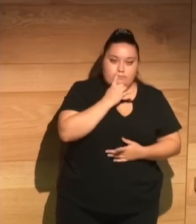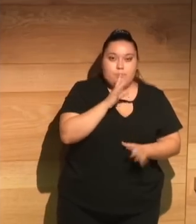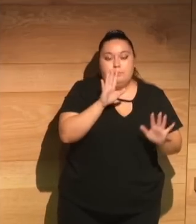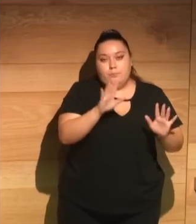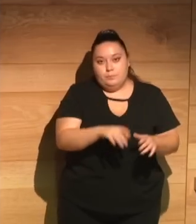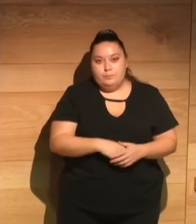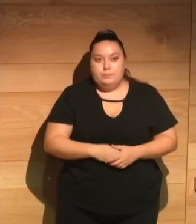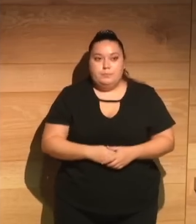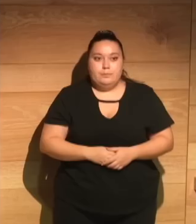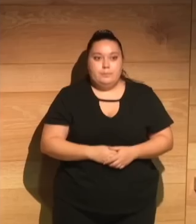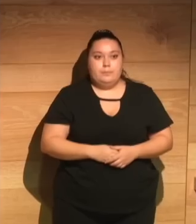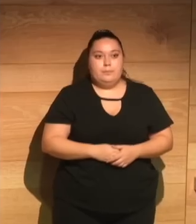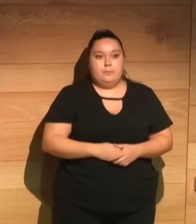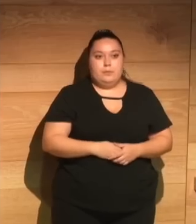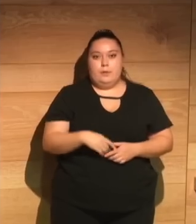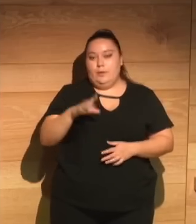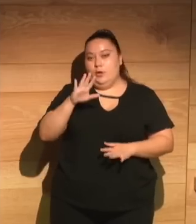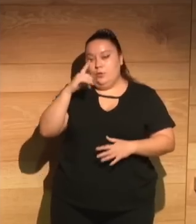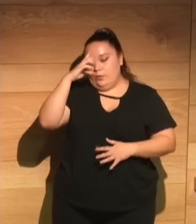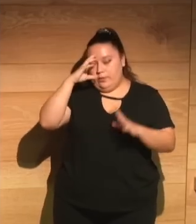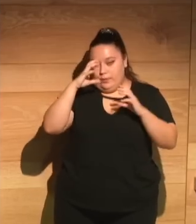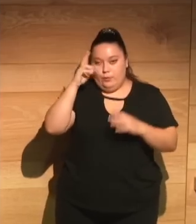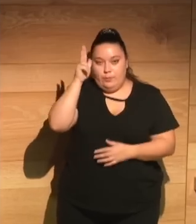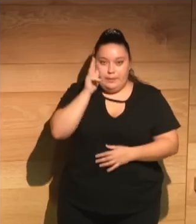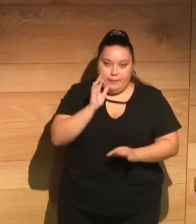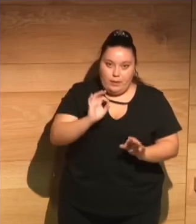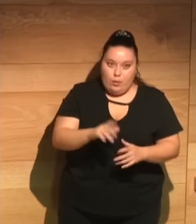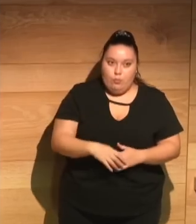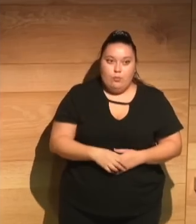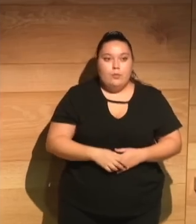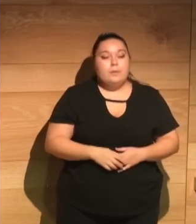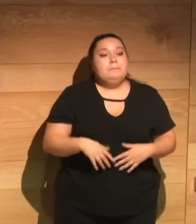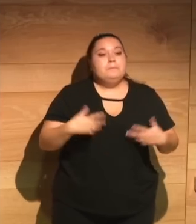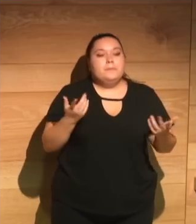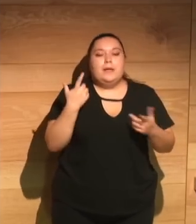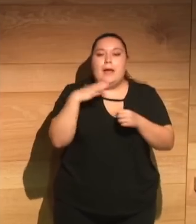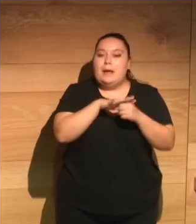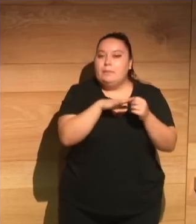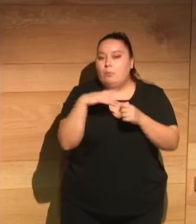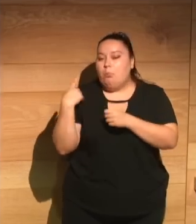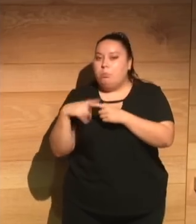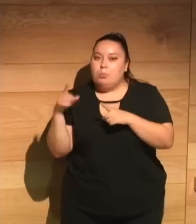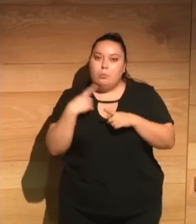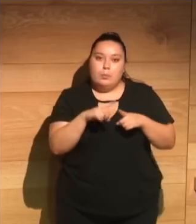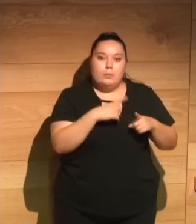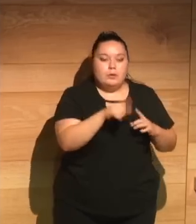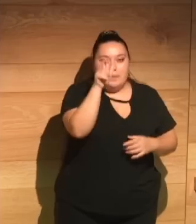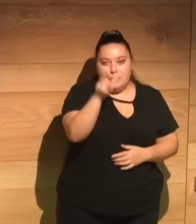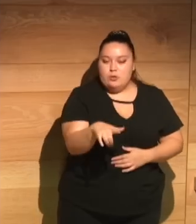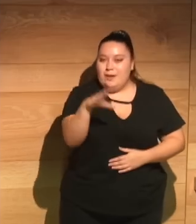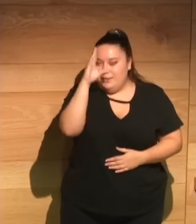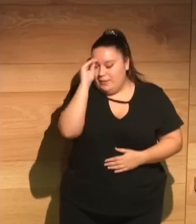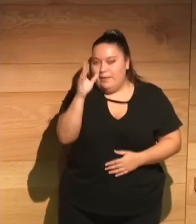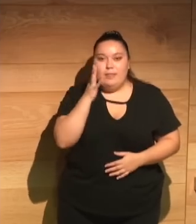cerebro privilegiado, con sus experimentos en óptica y en prácticamente todas las disciplinas que te puedas imaginar. Un verdadero sabio.